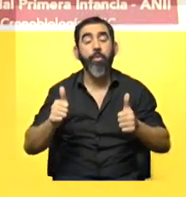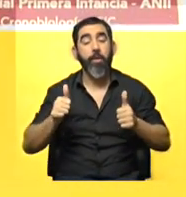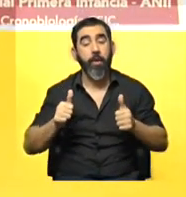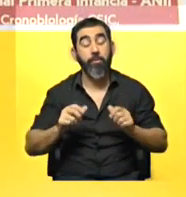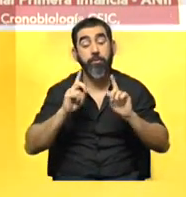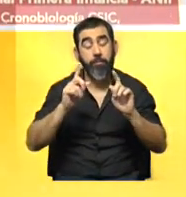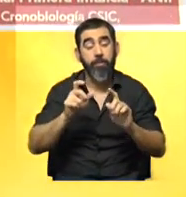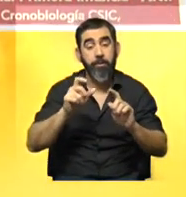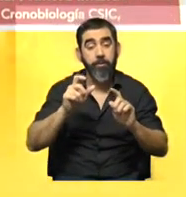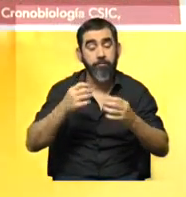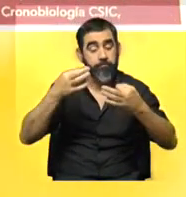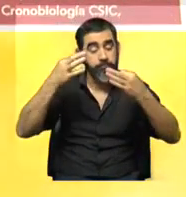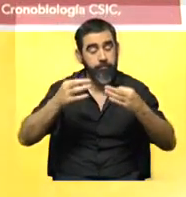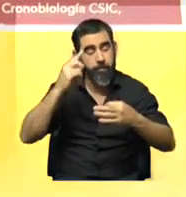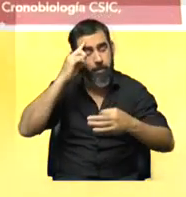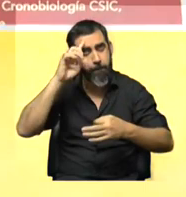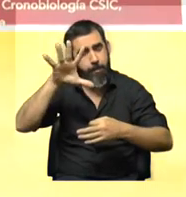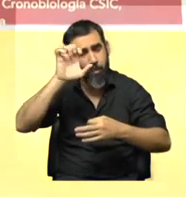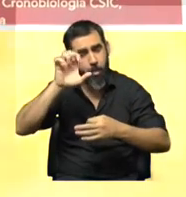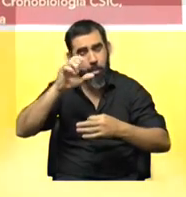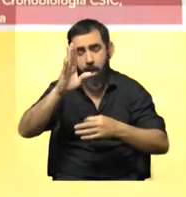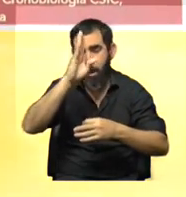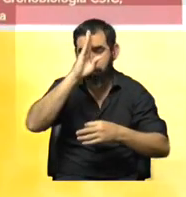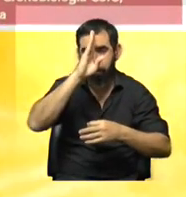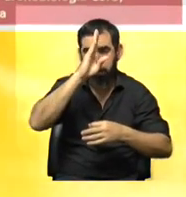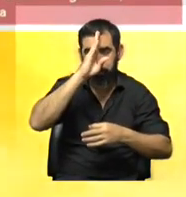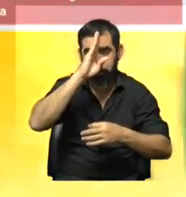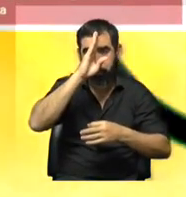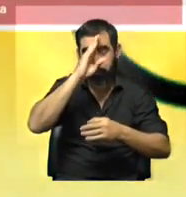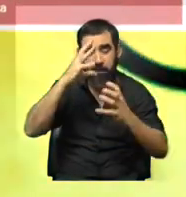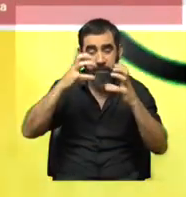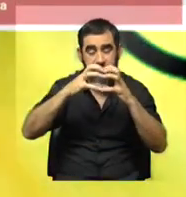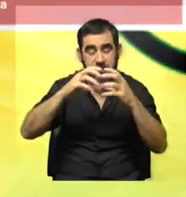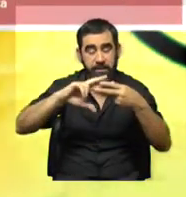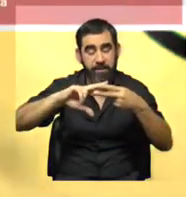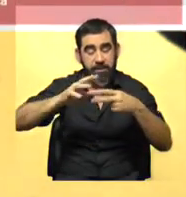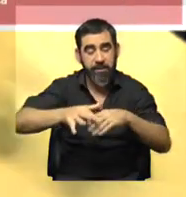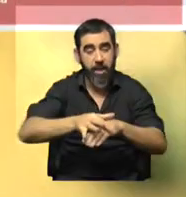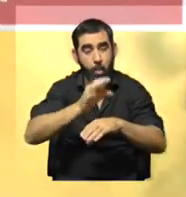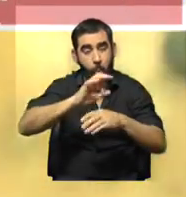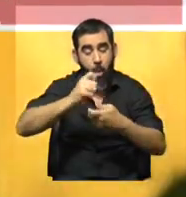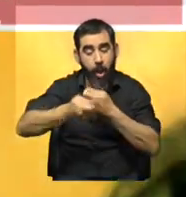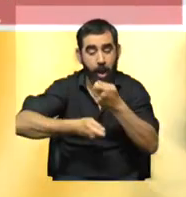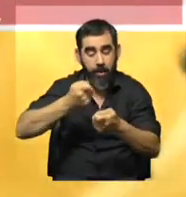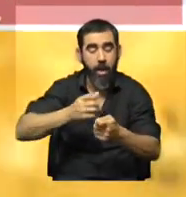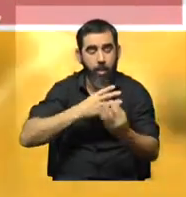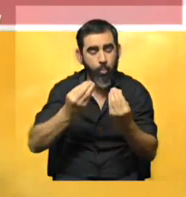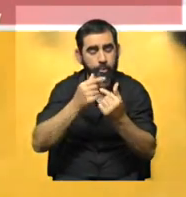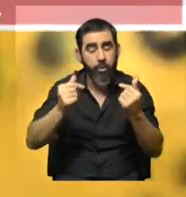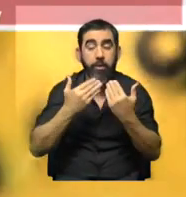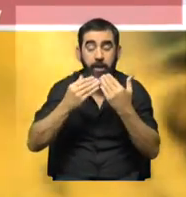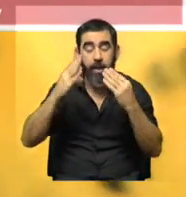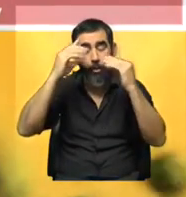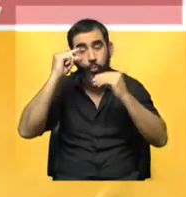también la consolidación de la memoria, de los aprendizajes, la restauración celular, o sea, durante el sueño ocurren muchas cosas y ahí de ahí